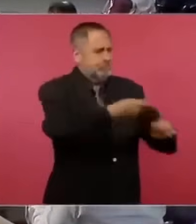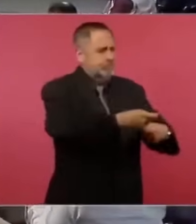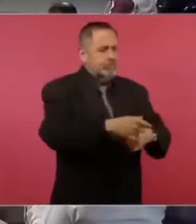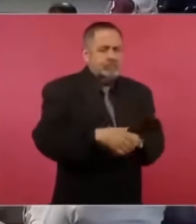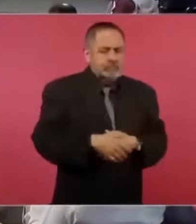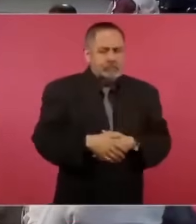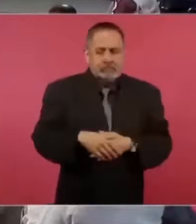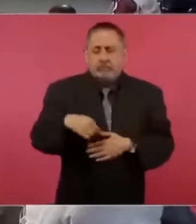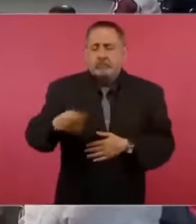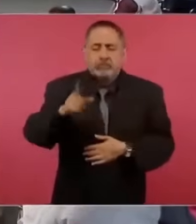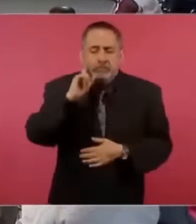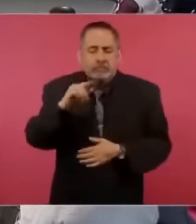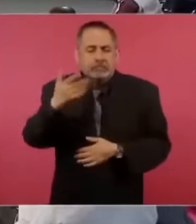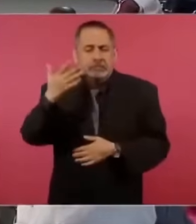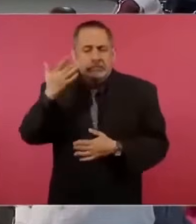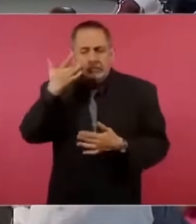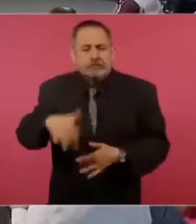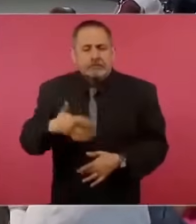el permiso.